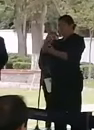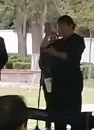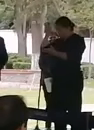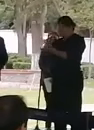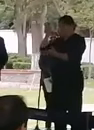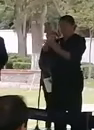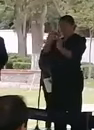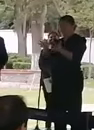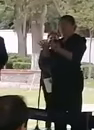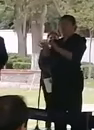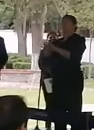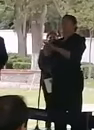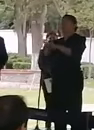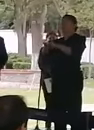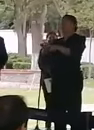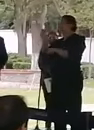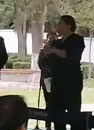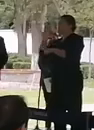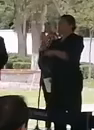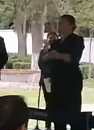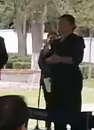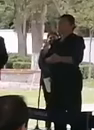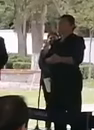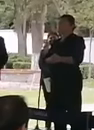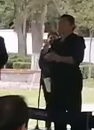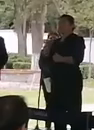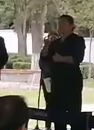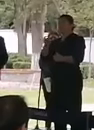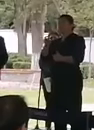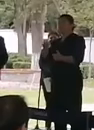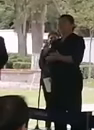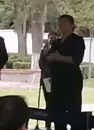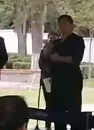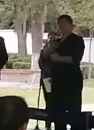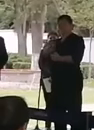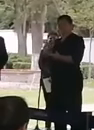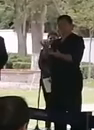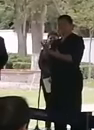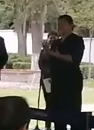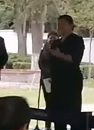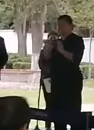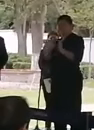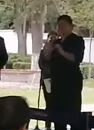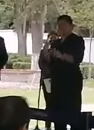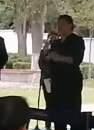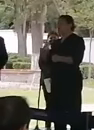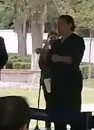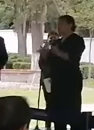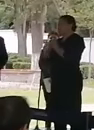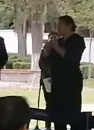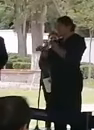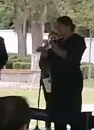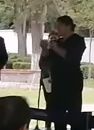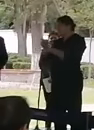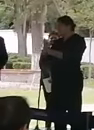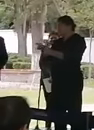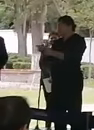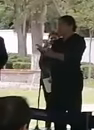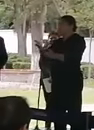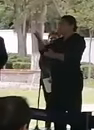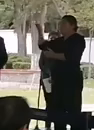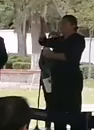más, ¿no? Entonces, estos problemas que tenemos en la seguridad han existido por mucho tiempo y por